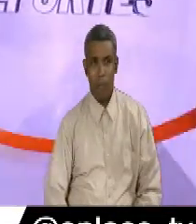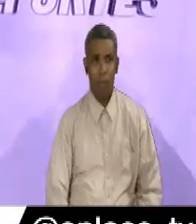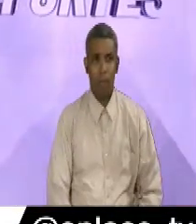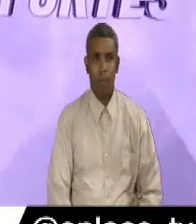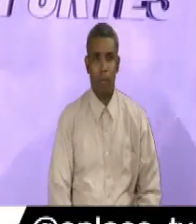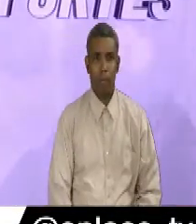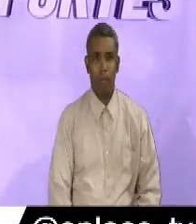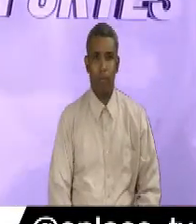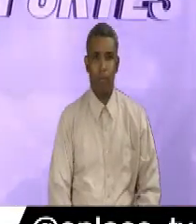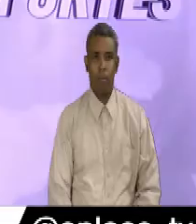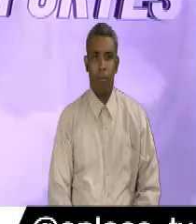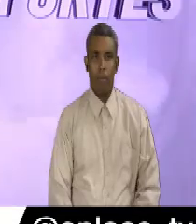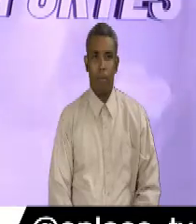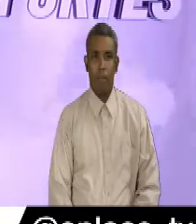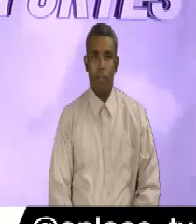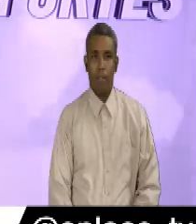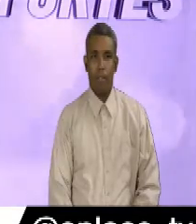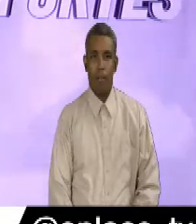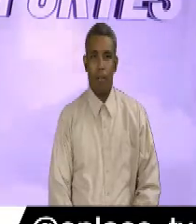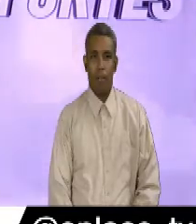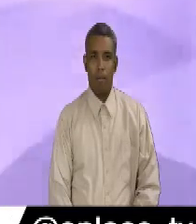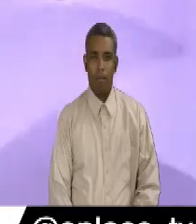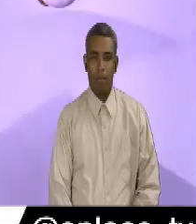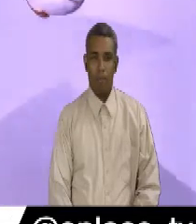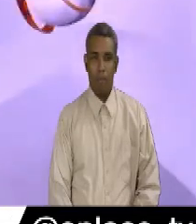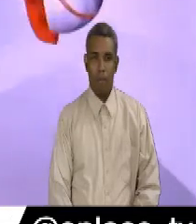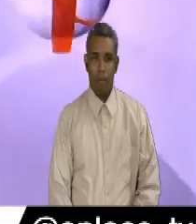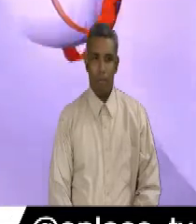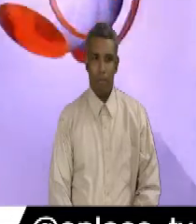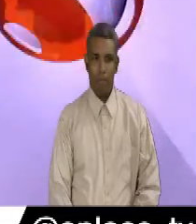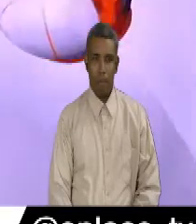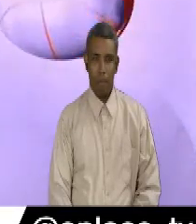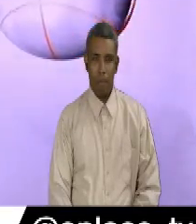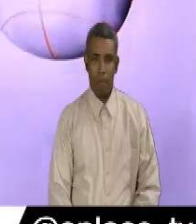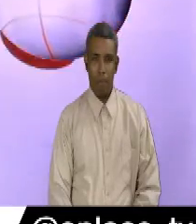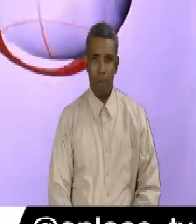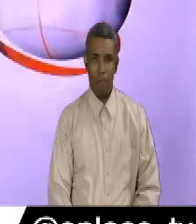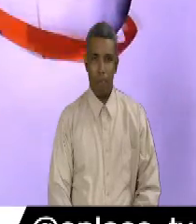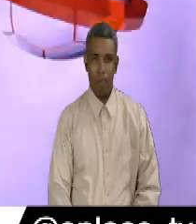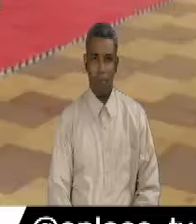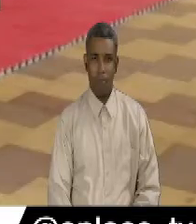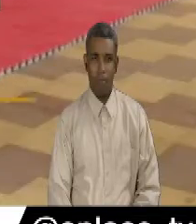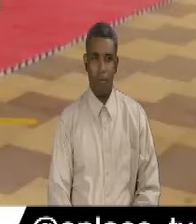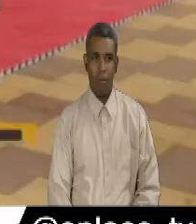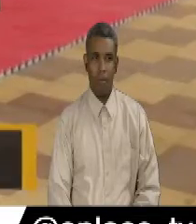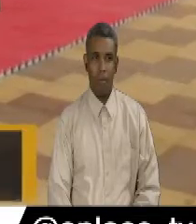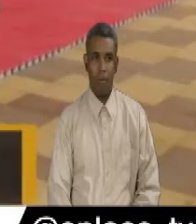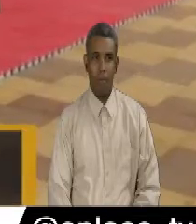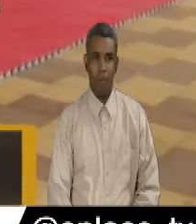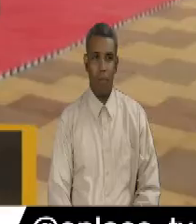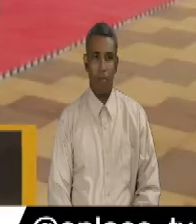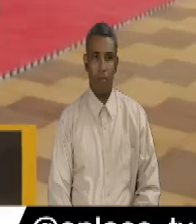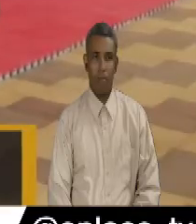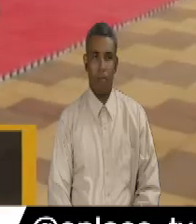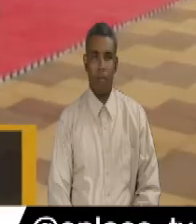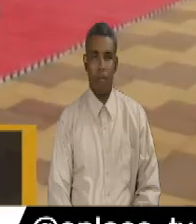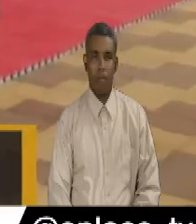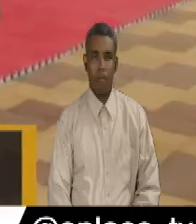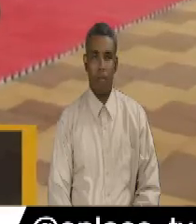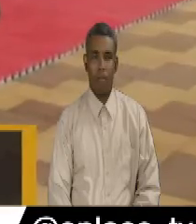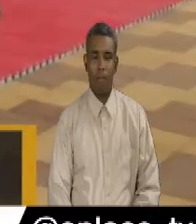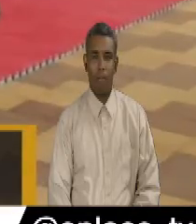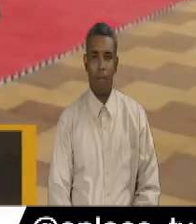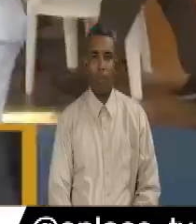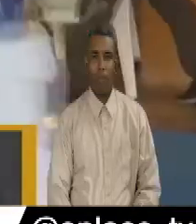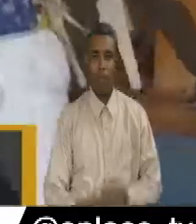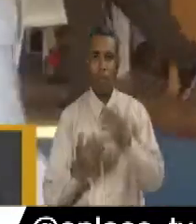Tuvo lugar en la ciudad segundo torneo departamental de taekwondo. Con la presencia de más de 250 deportistas